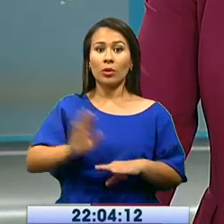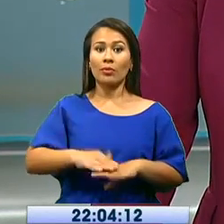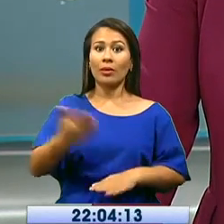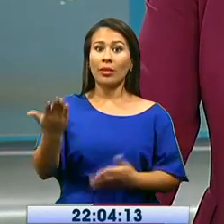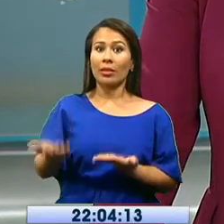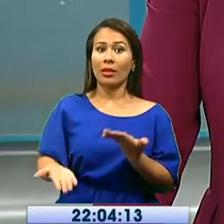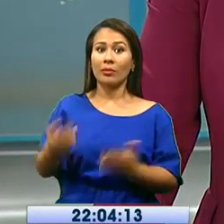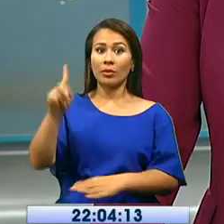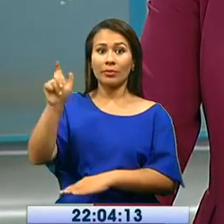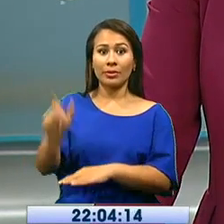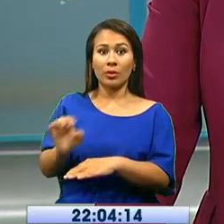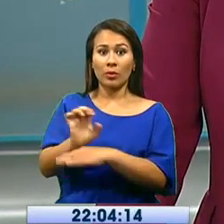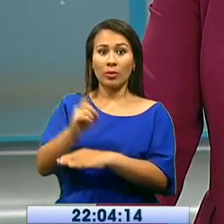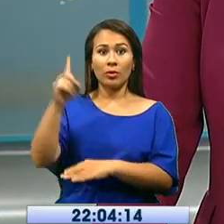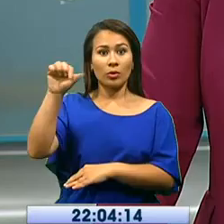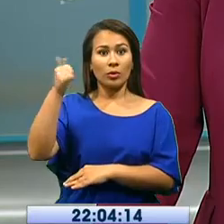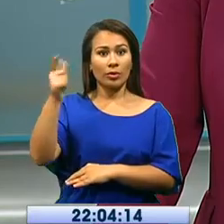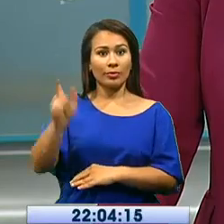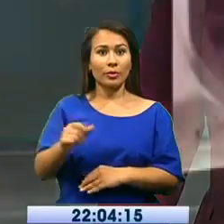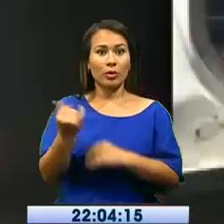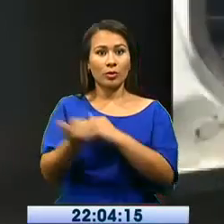ecuatoriano y un extranjero.